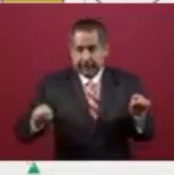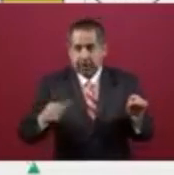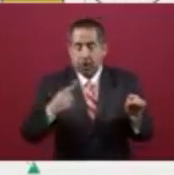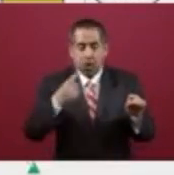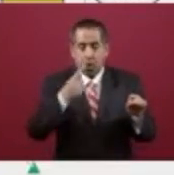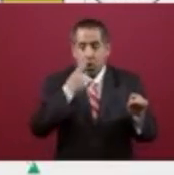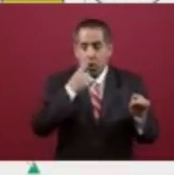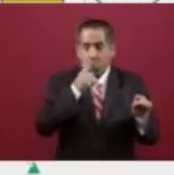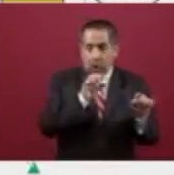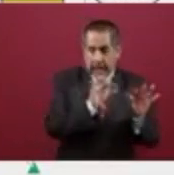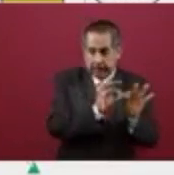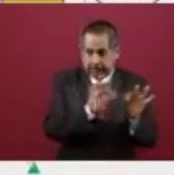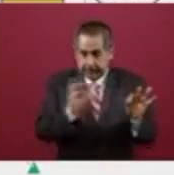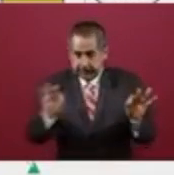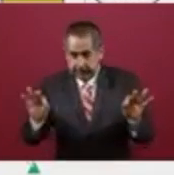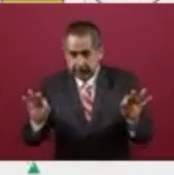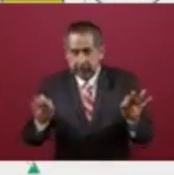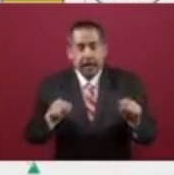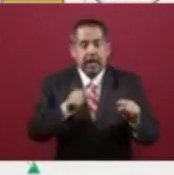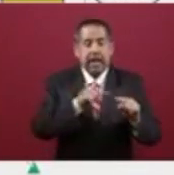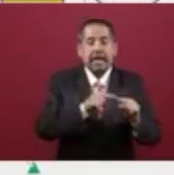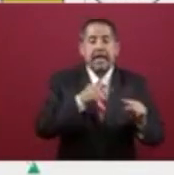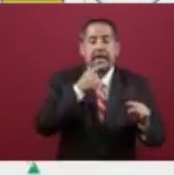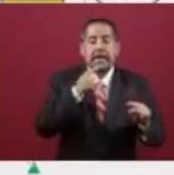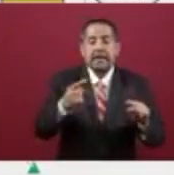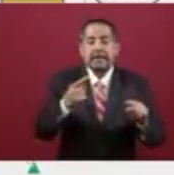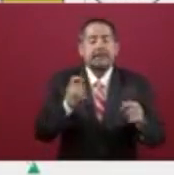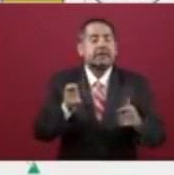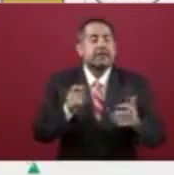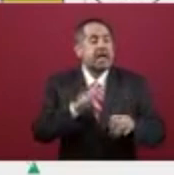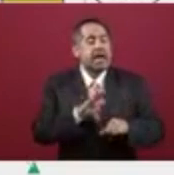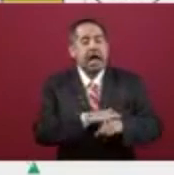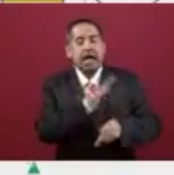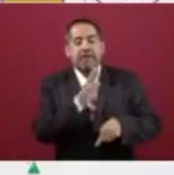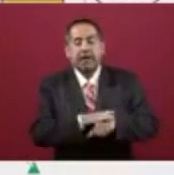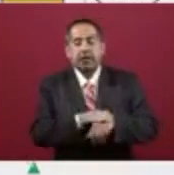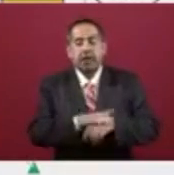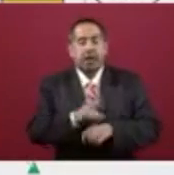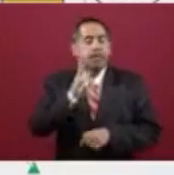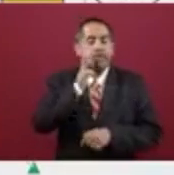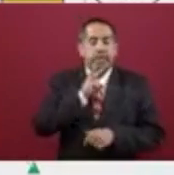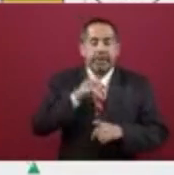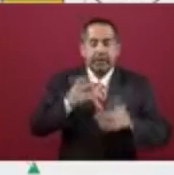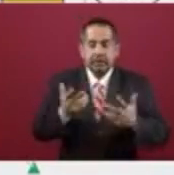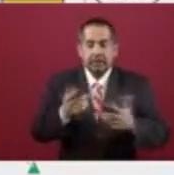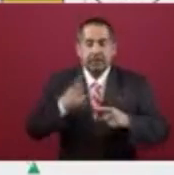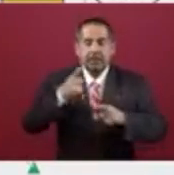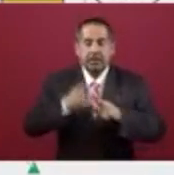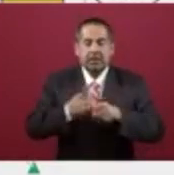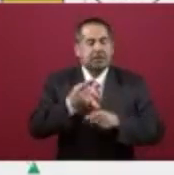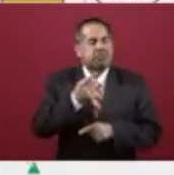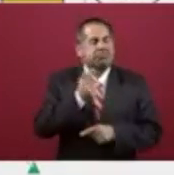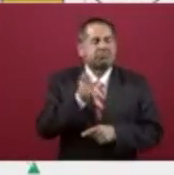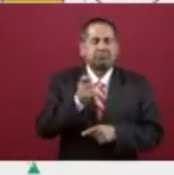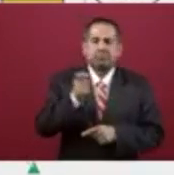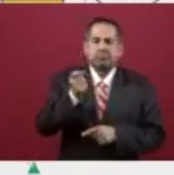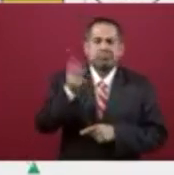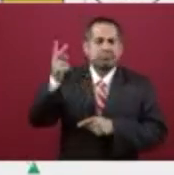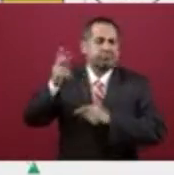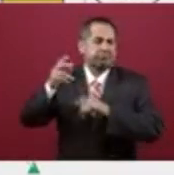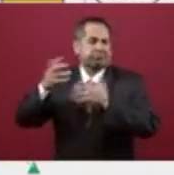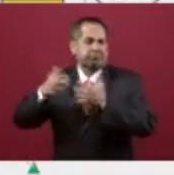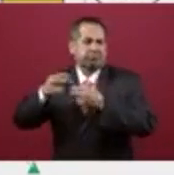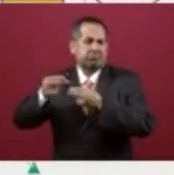porque se refiere a la calificación de Pemex por parte de alguna de las